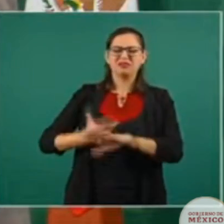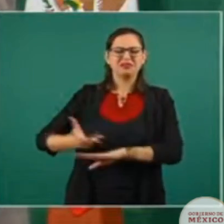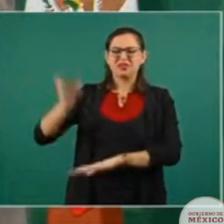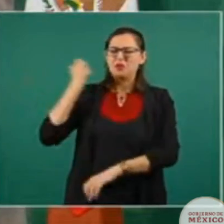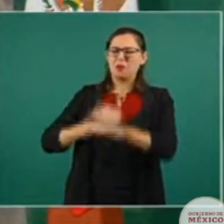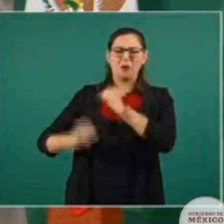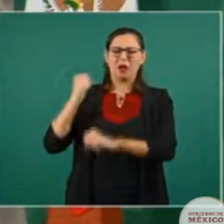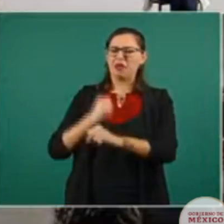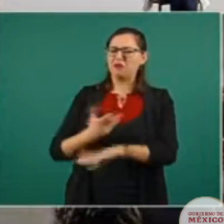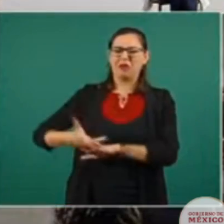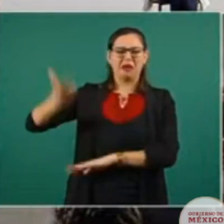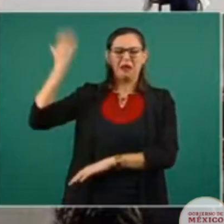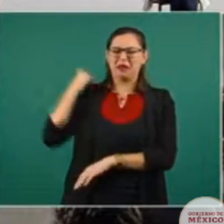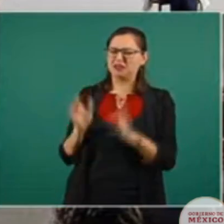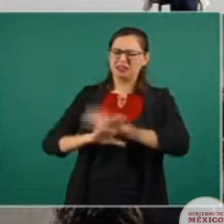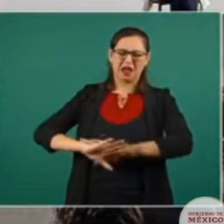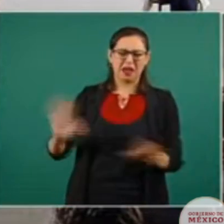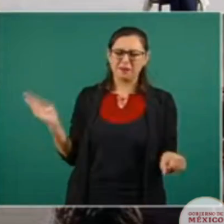No habían